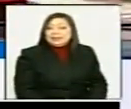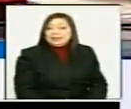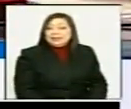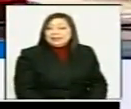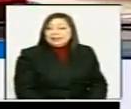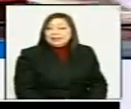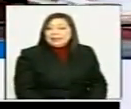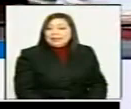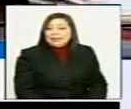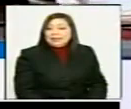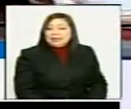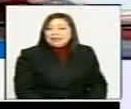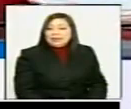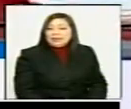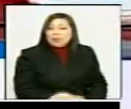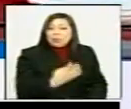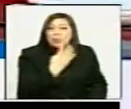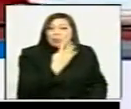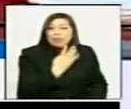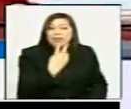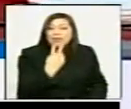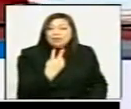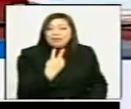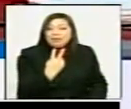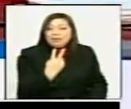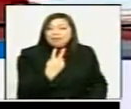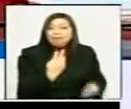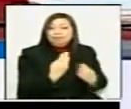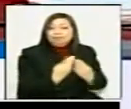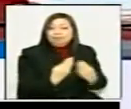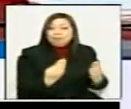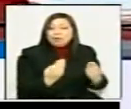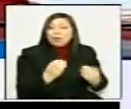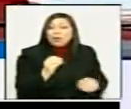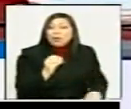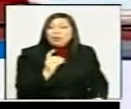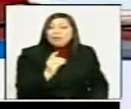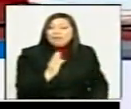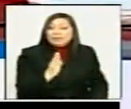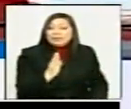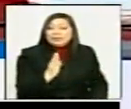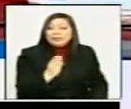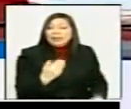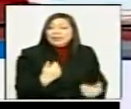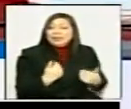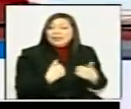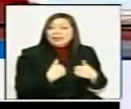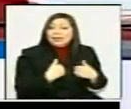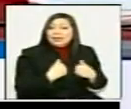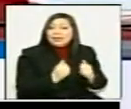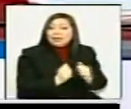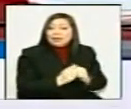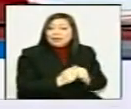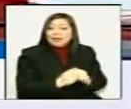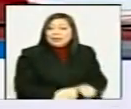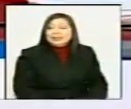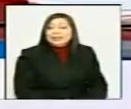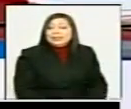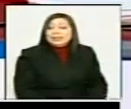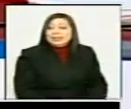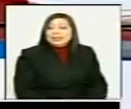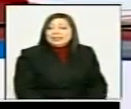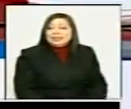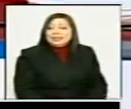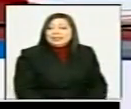más de 42 arbitrajes que Odebrecht ha tenido con o tiene